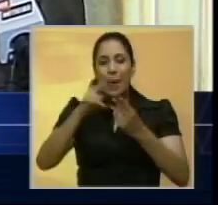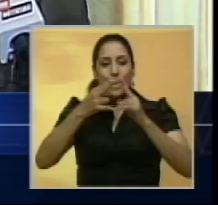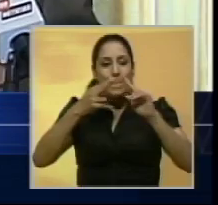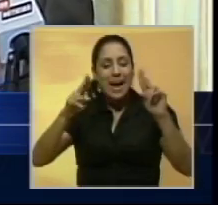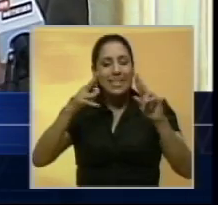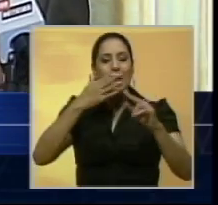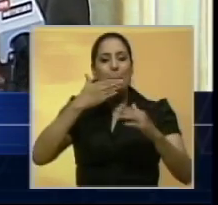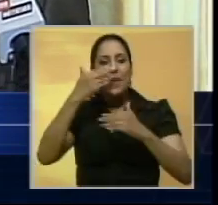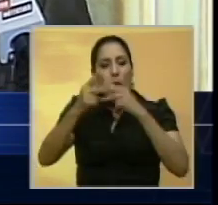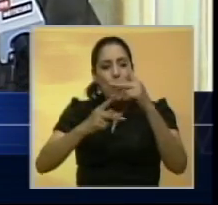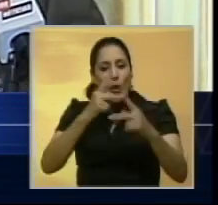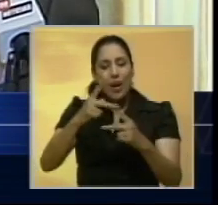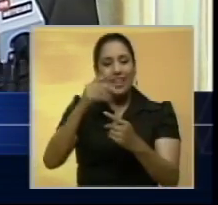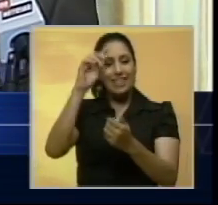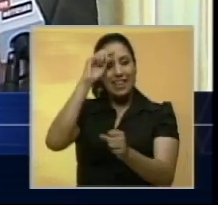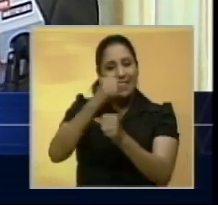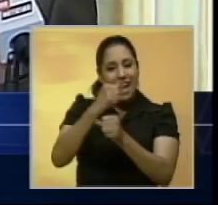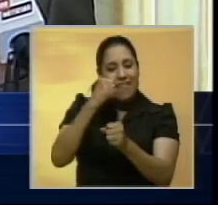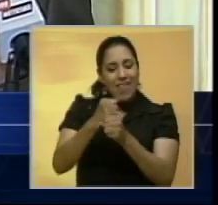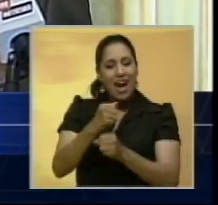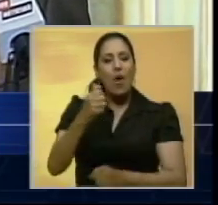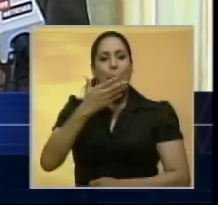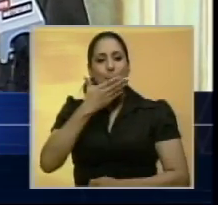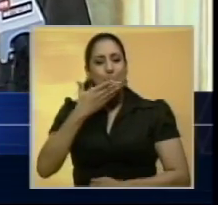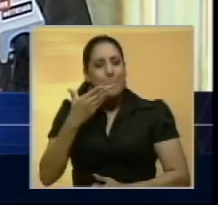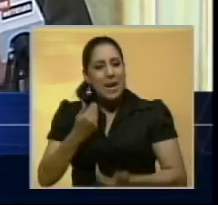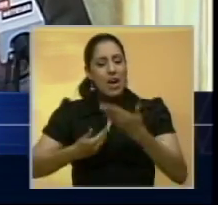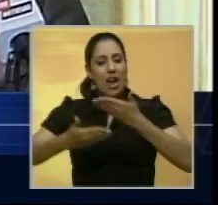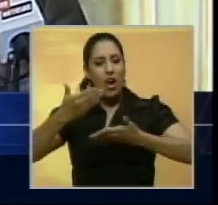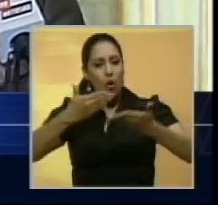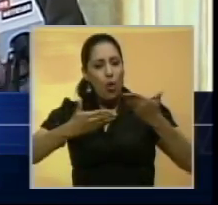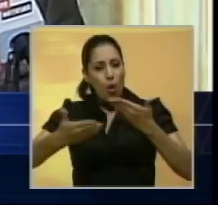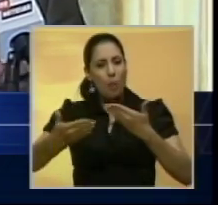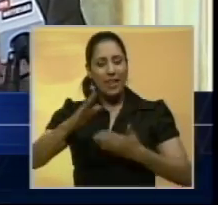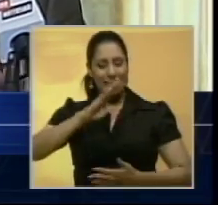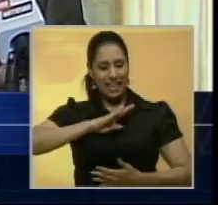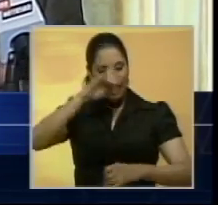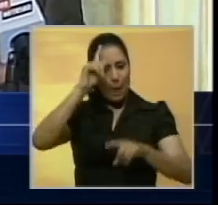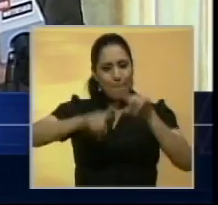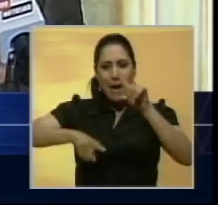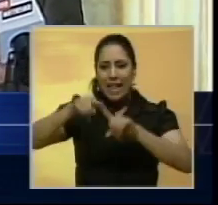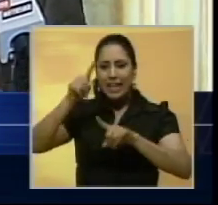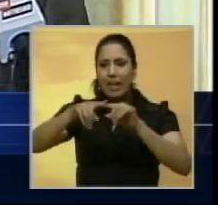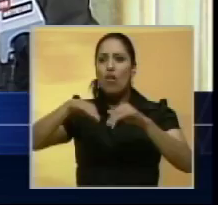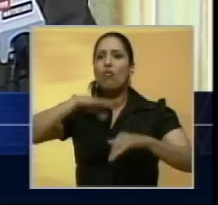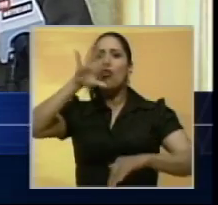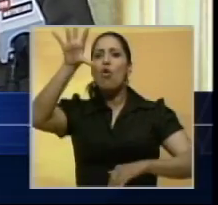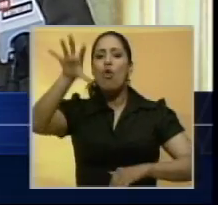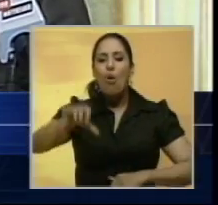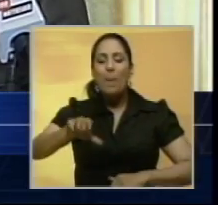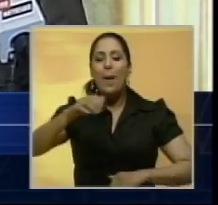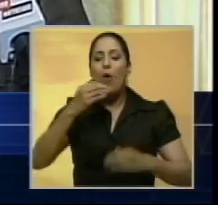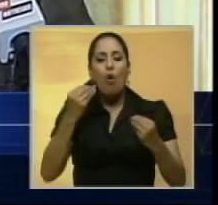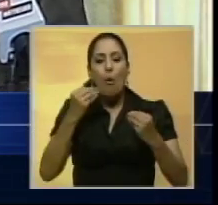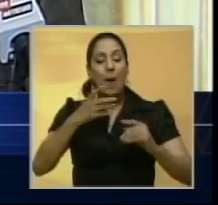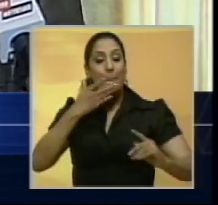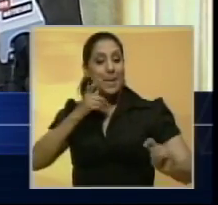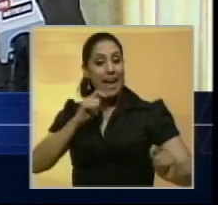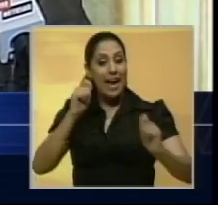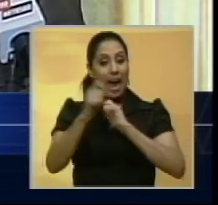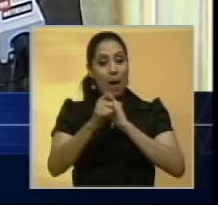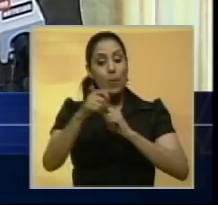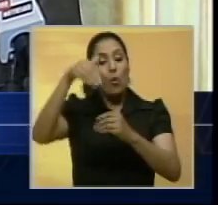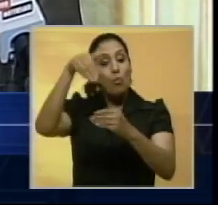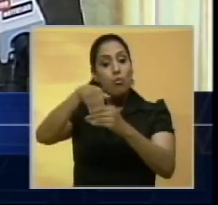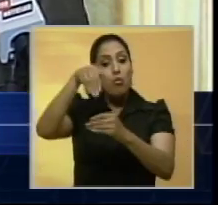el progreso, el empleo, la reactivación económica, el tener productos en los anaqueles, que un cambio completo a través del